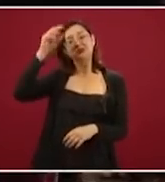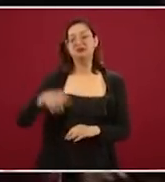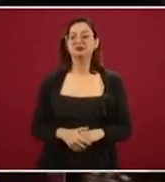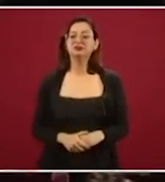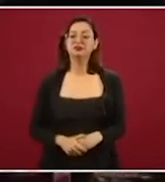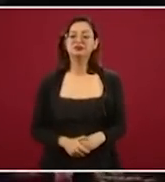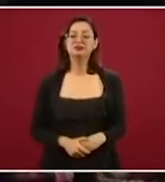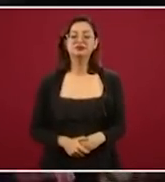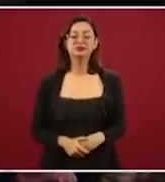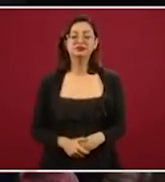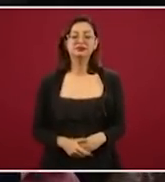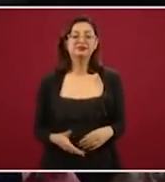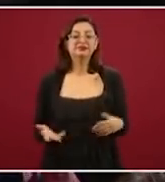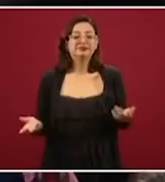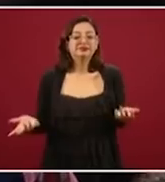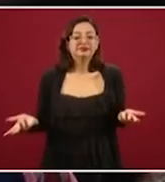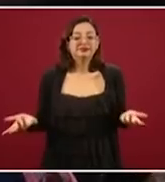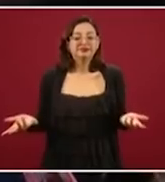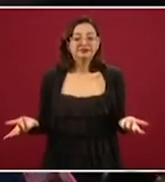Entonces,